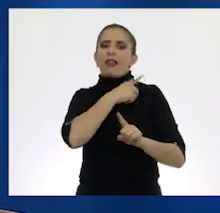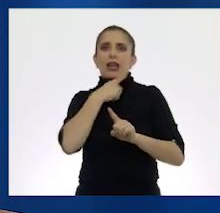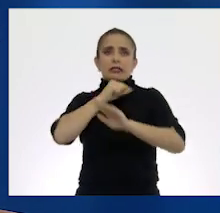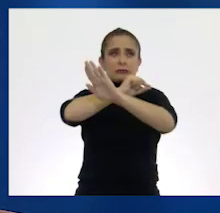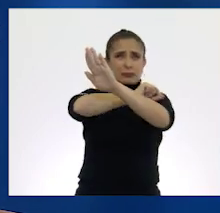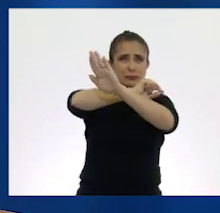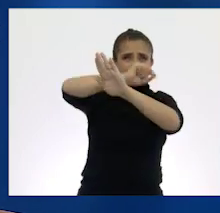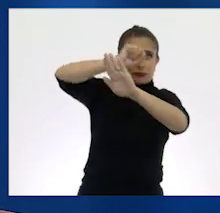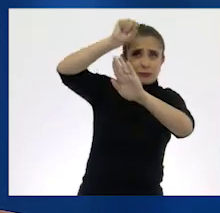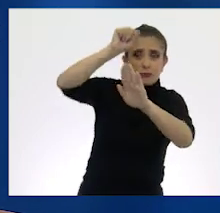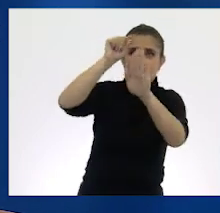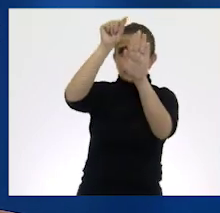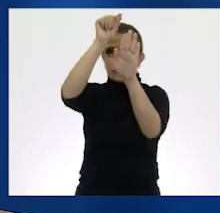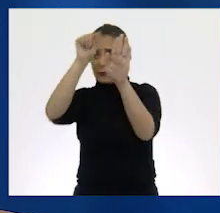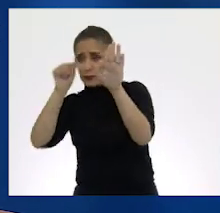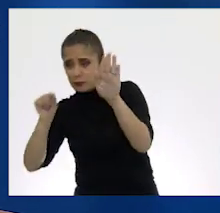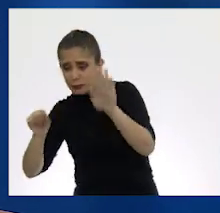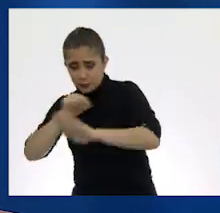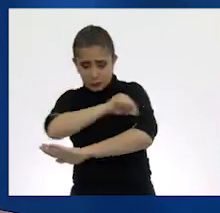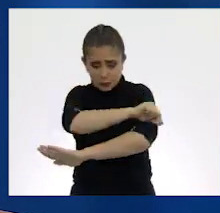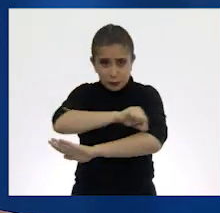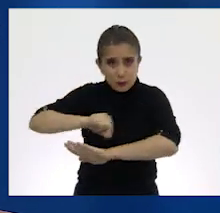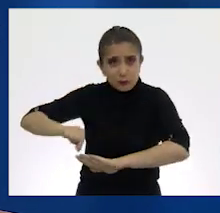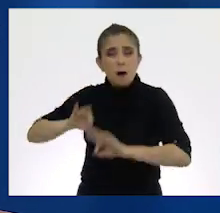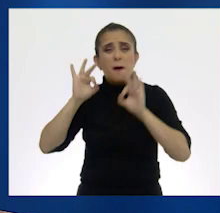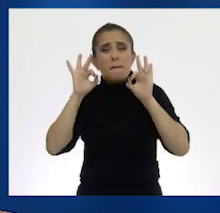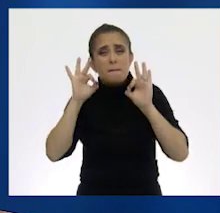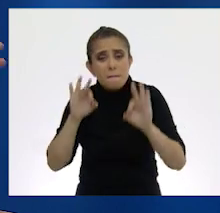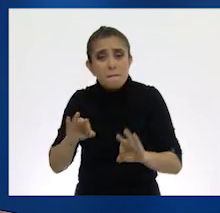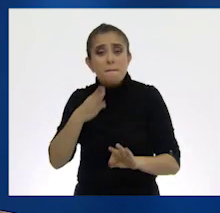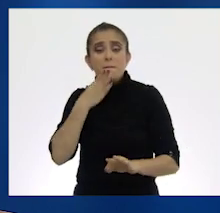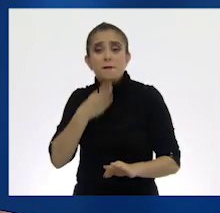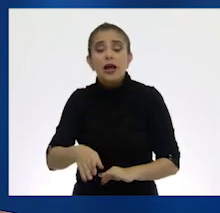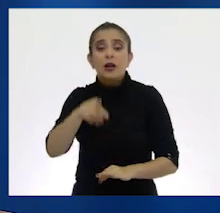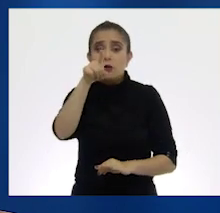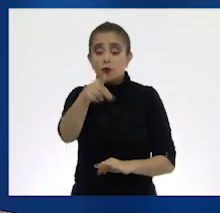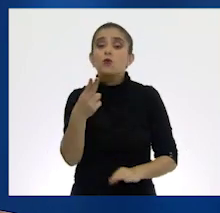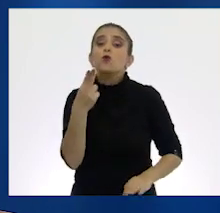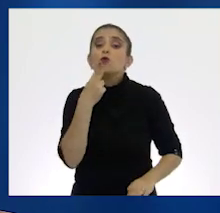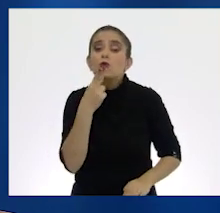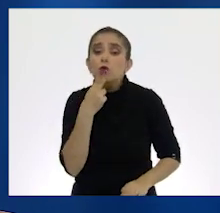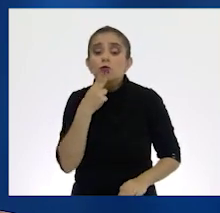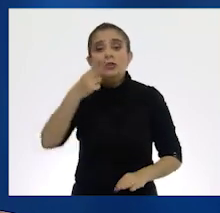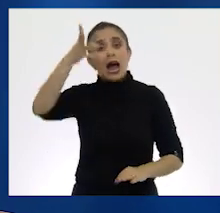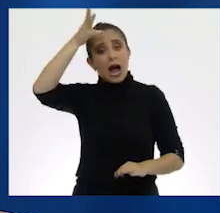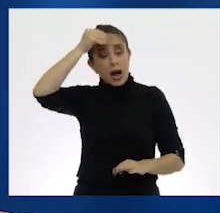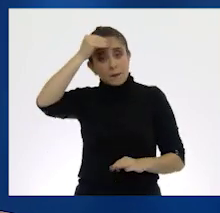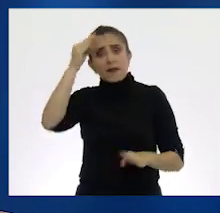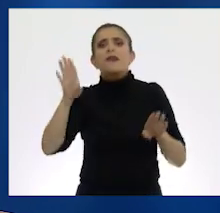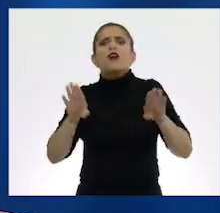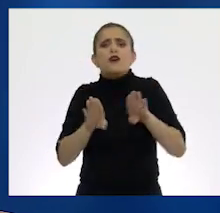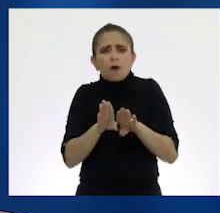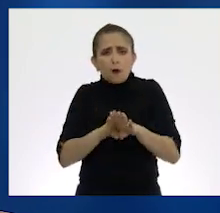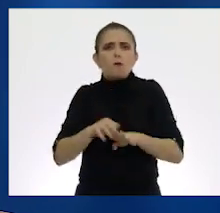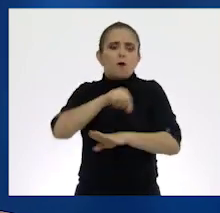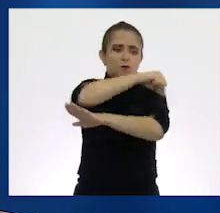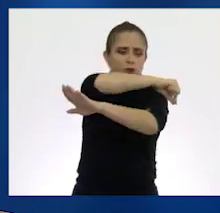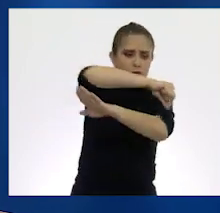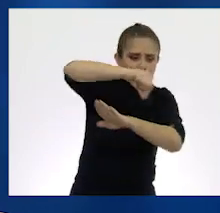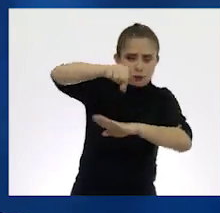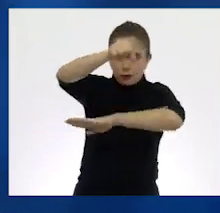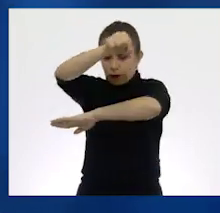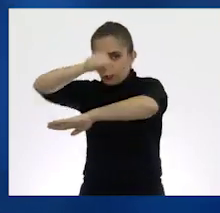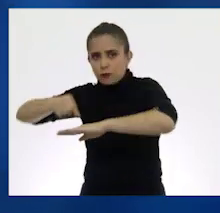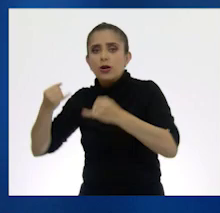bien importante que nuestros alumnos en casa sepan utilizar la regla y el compás para poder hacer algunos triángulos.